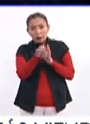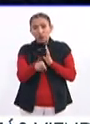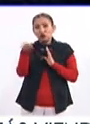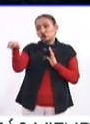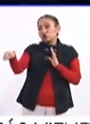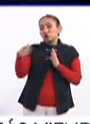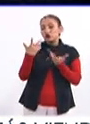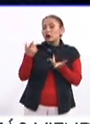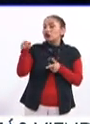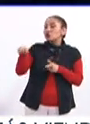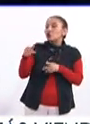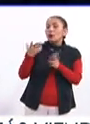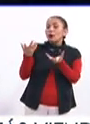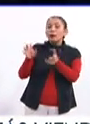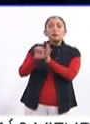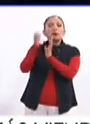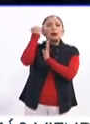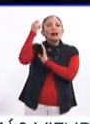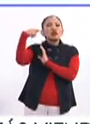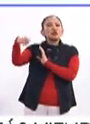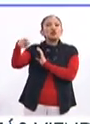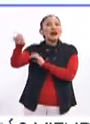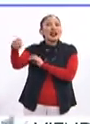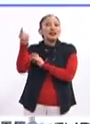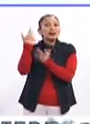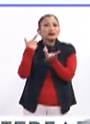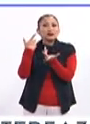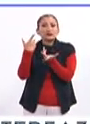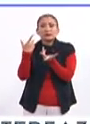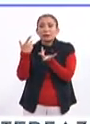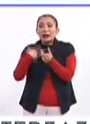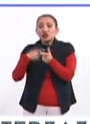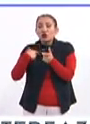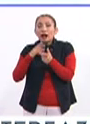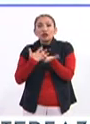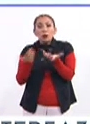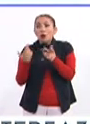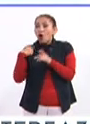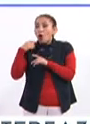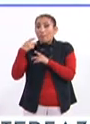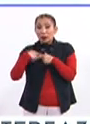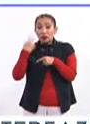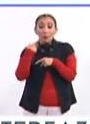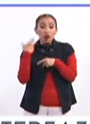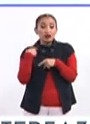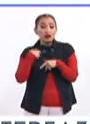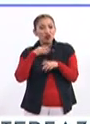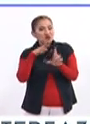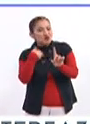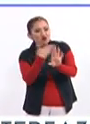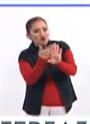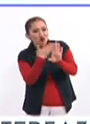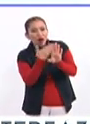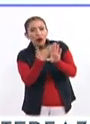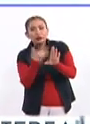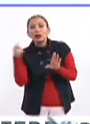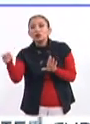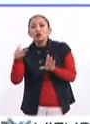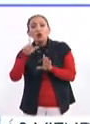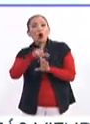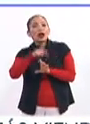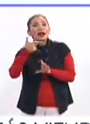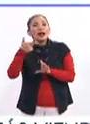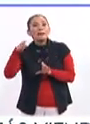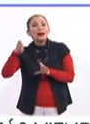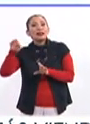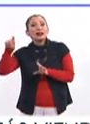si les toca replicar un modelo de qué hacer con perseguidos políticos, a lo mejor en otros países, respecto de la comunidad LGBTI,